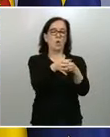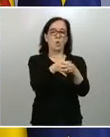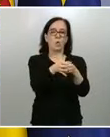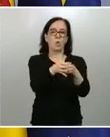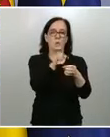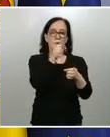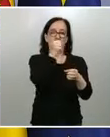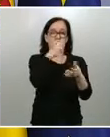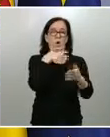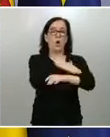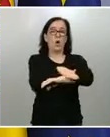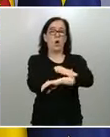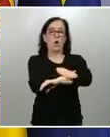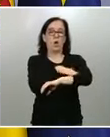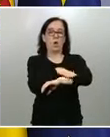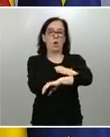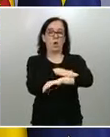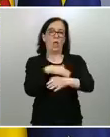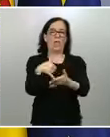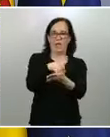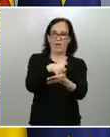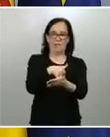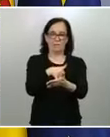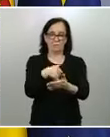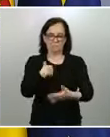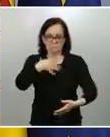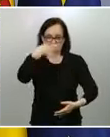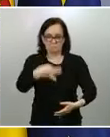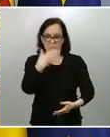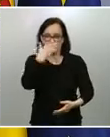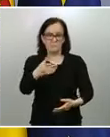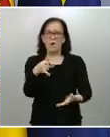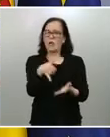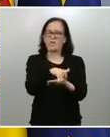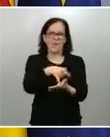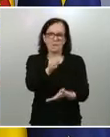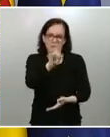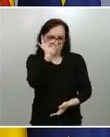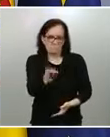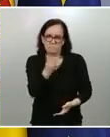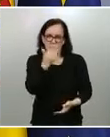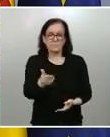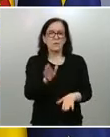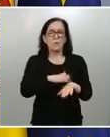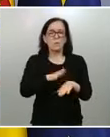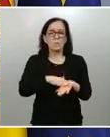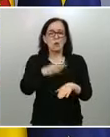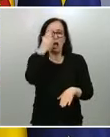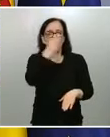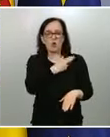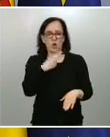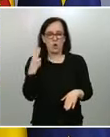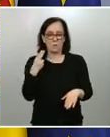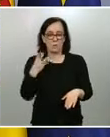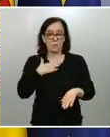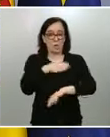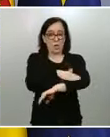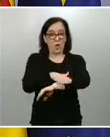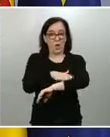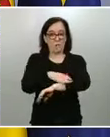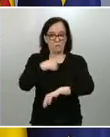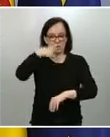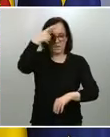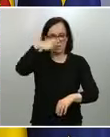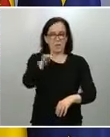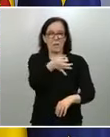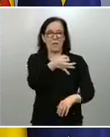en débil le aseguro que no es débil y no lo es porque el compromiso tiene el gobierno sabe perfectamente cuál es